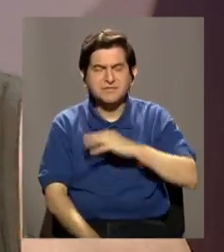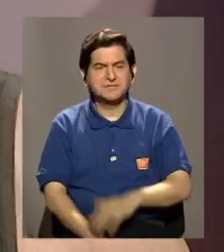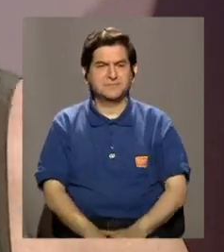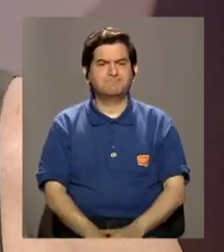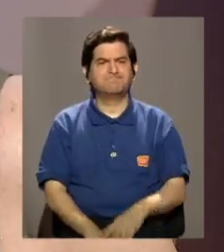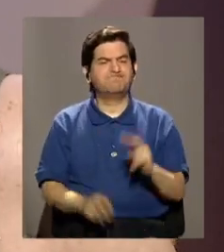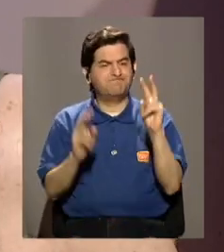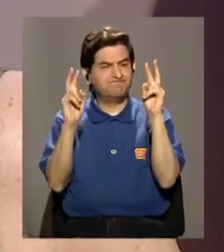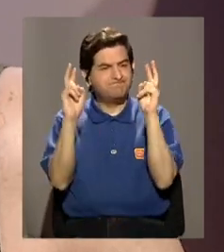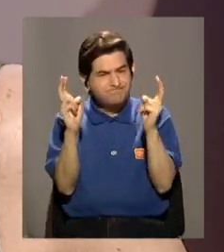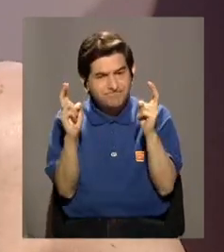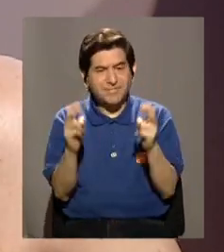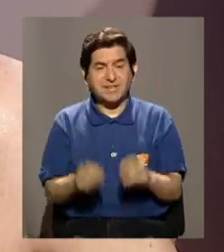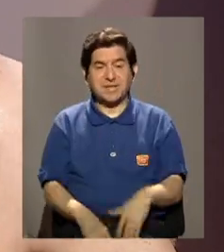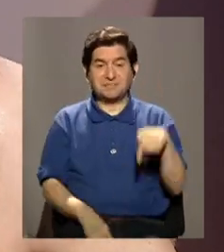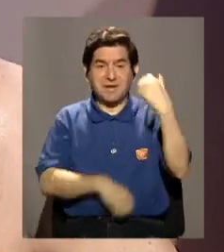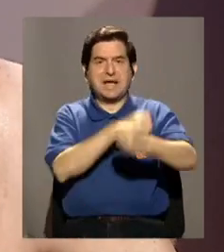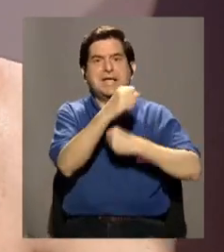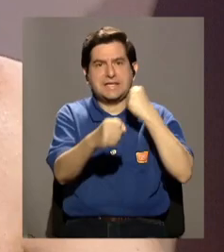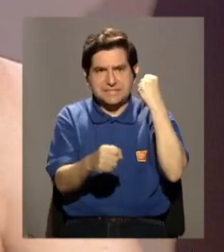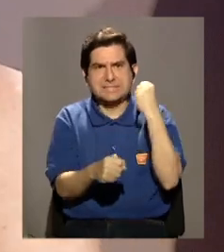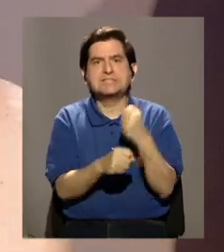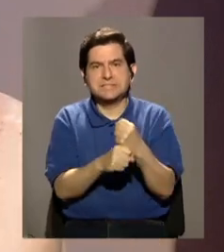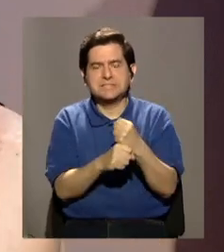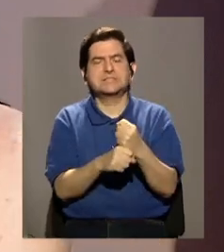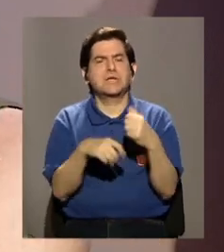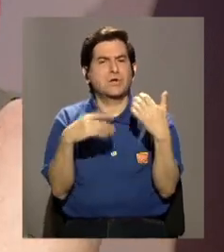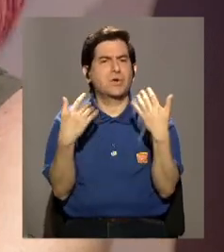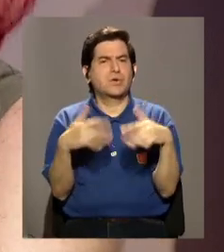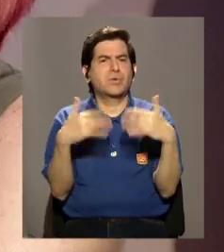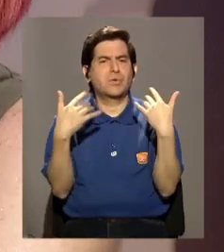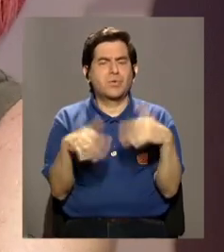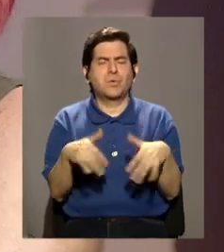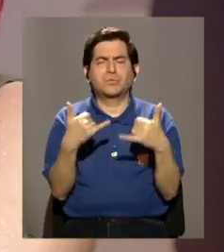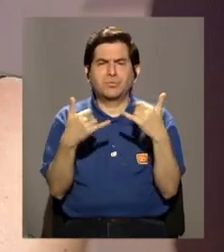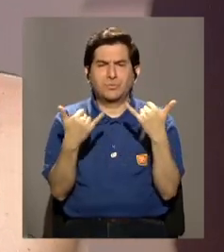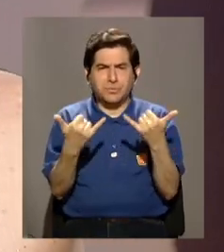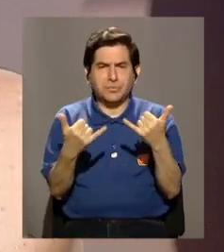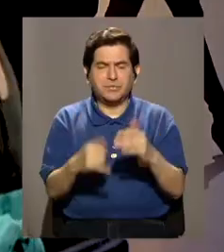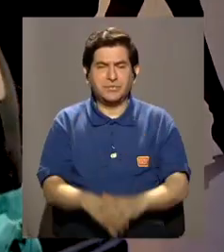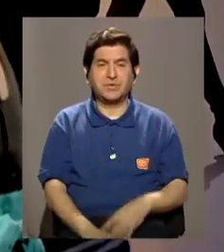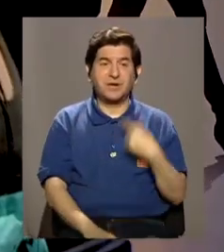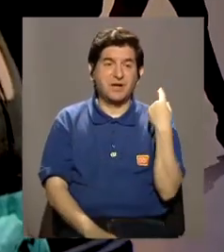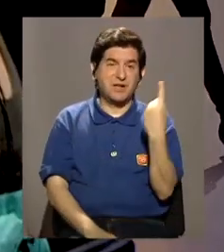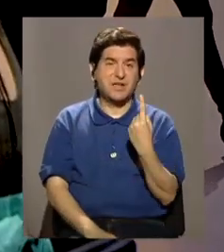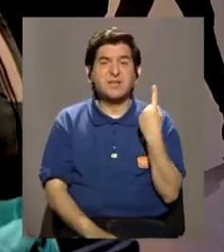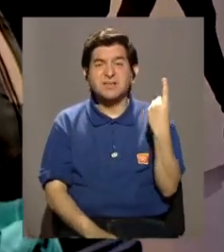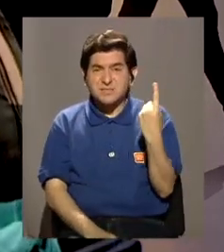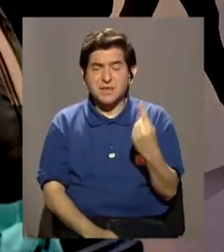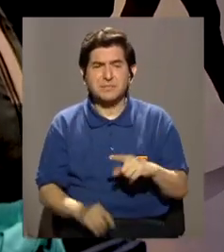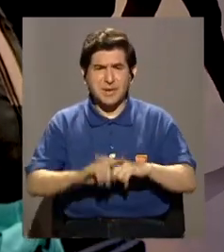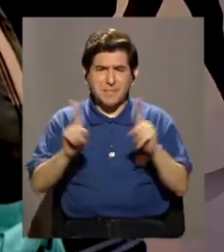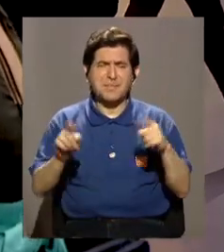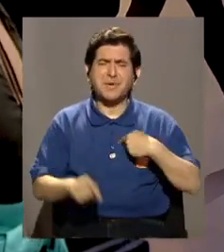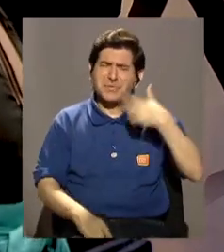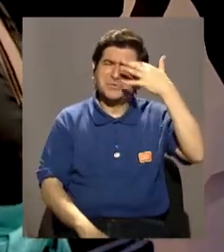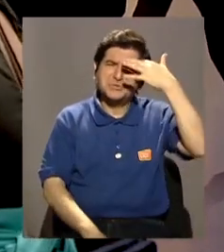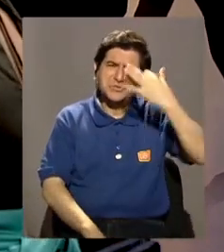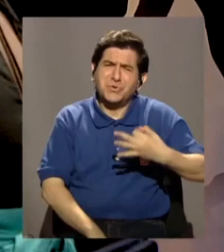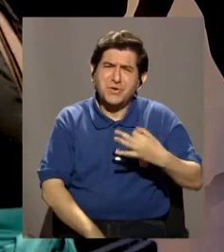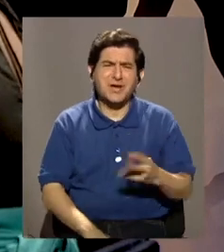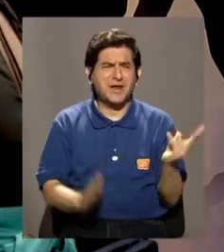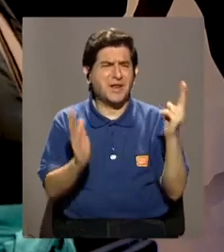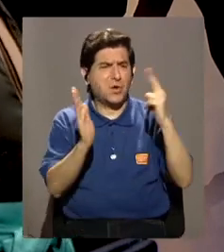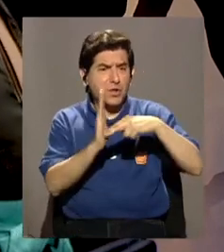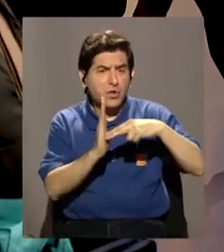tema que en este siglo estado presente así que bueno siempre y siempre es desde siempre pero creo que el